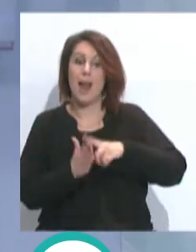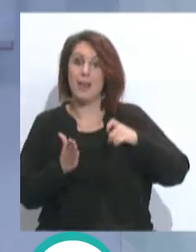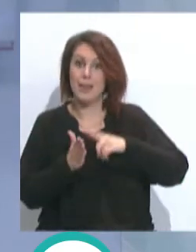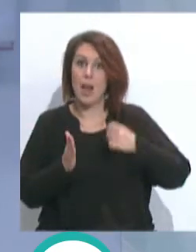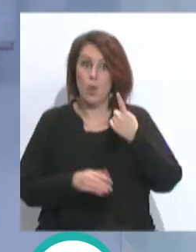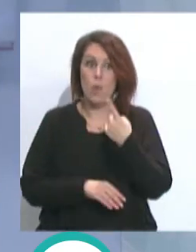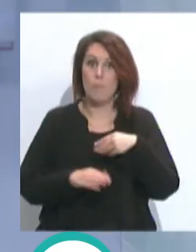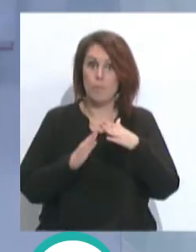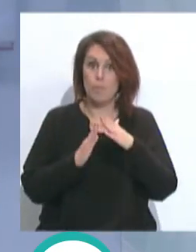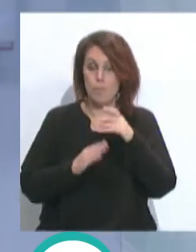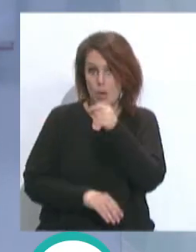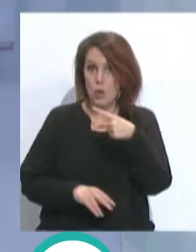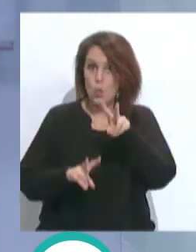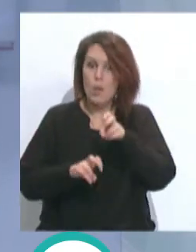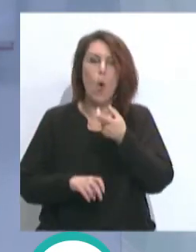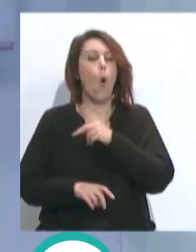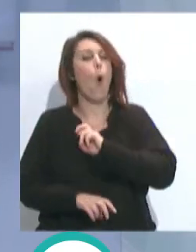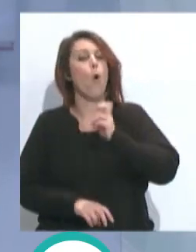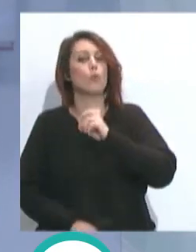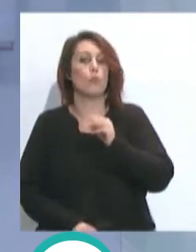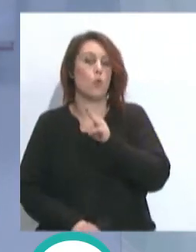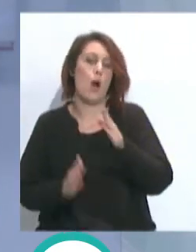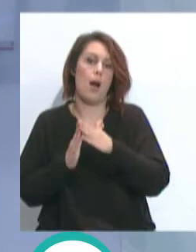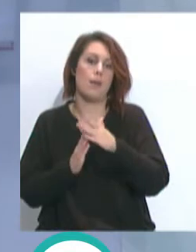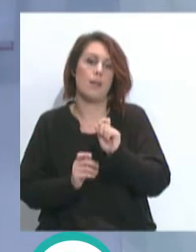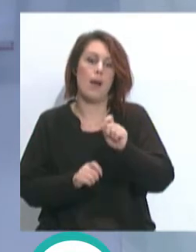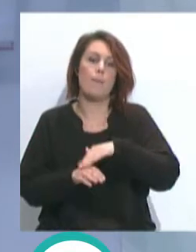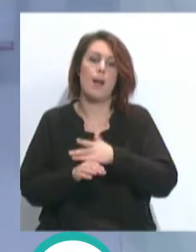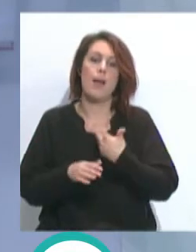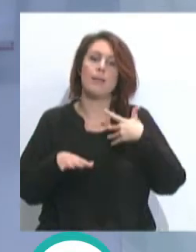otro que cederá Procasa para la inserción social del colectivo.